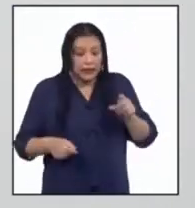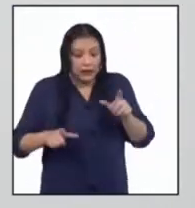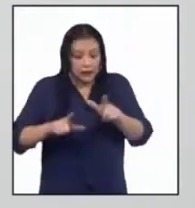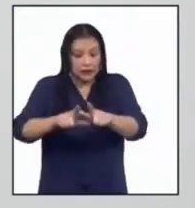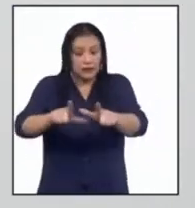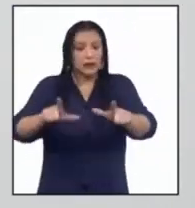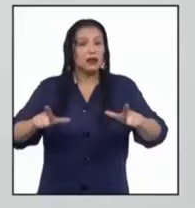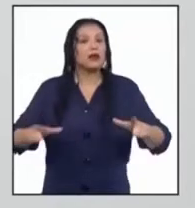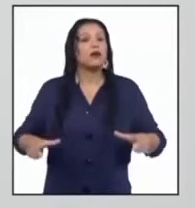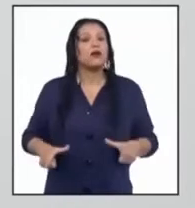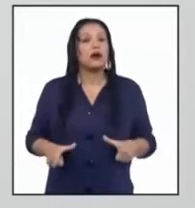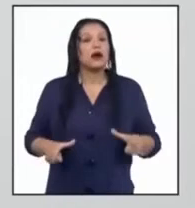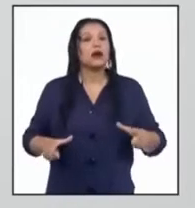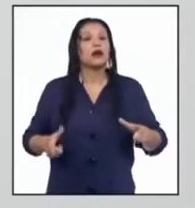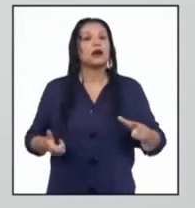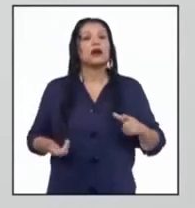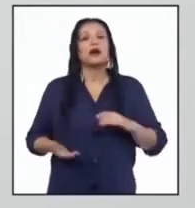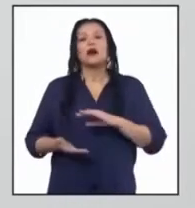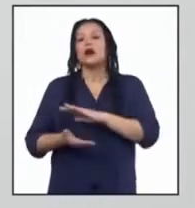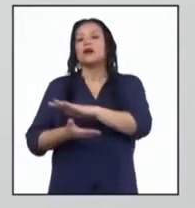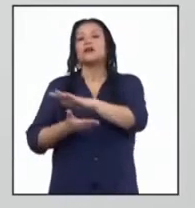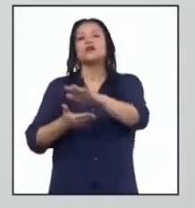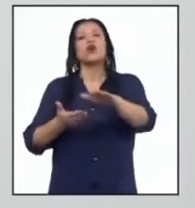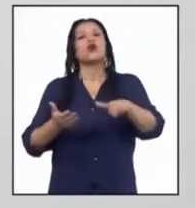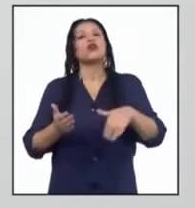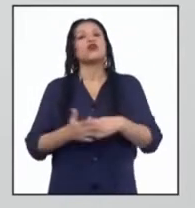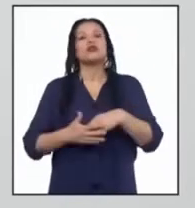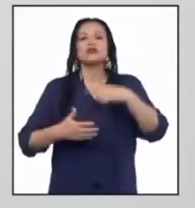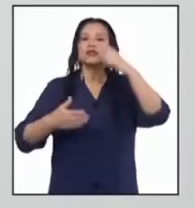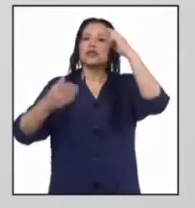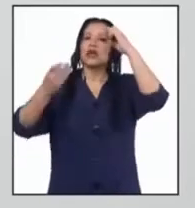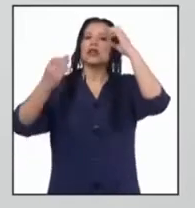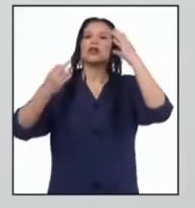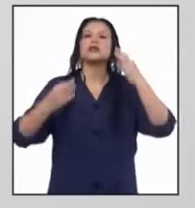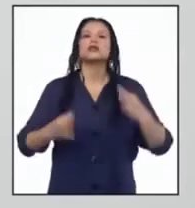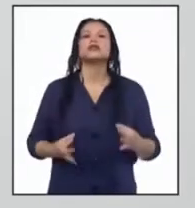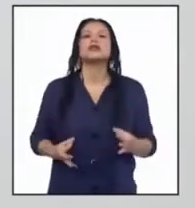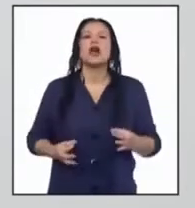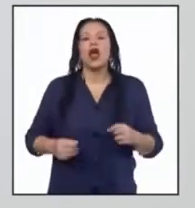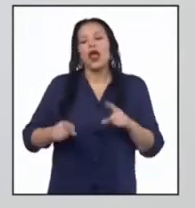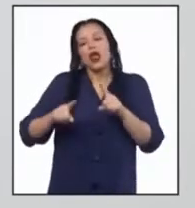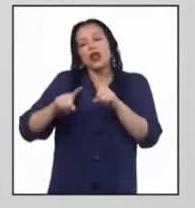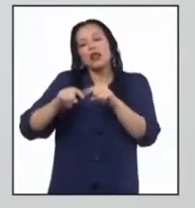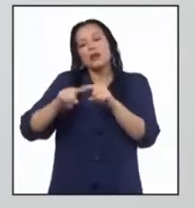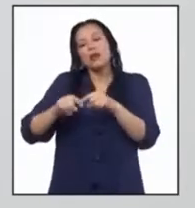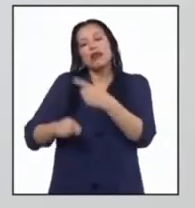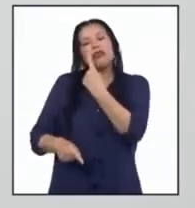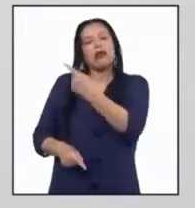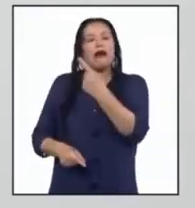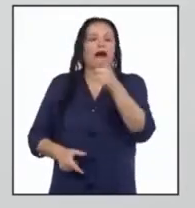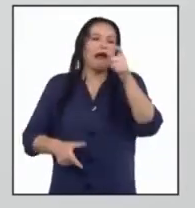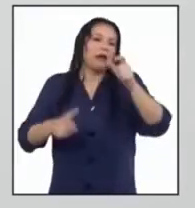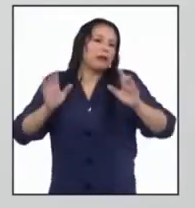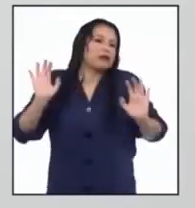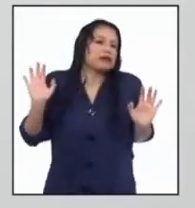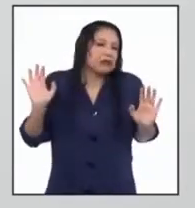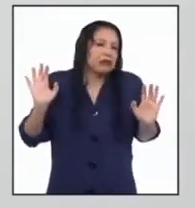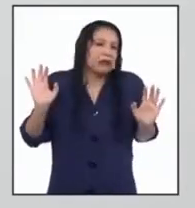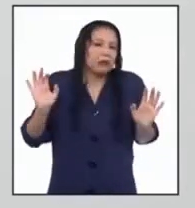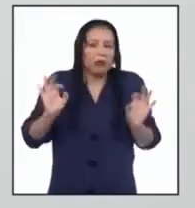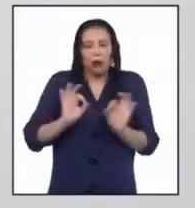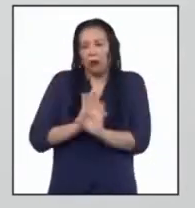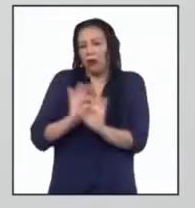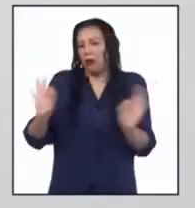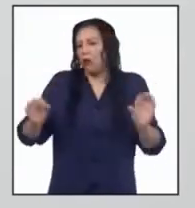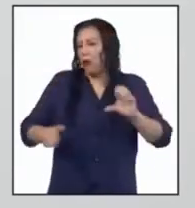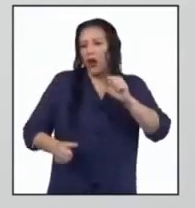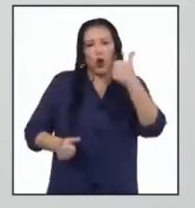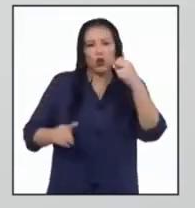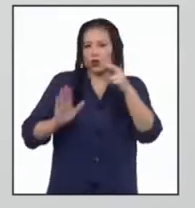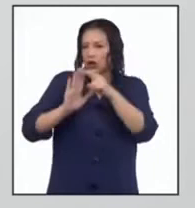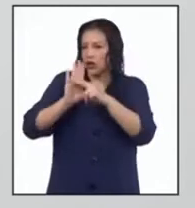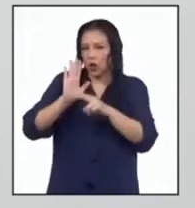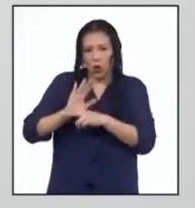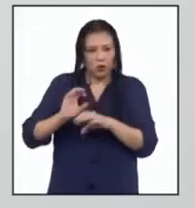lugar todo se decide según los deseos de cada uno y nada más,